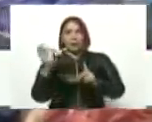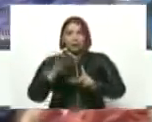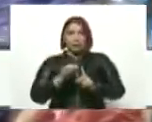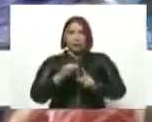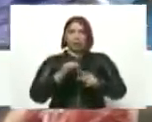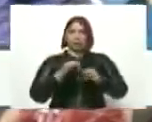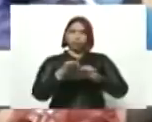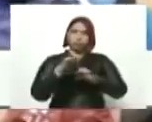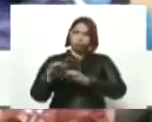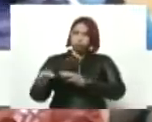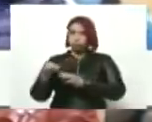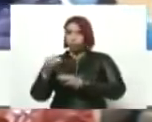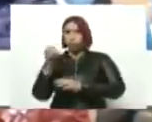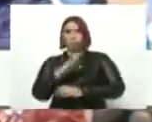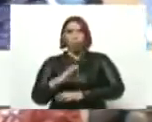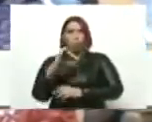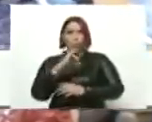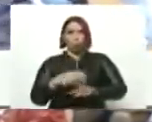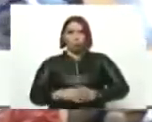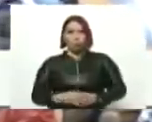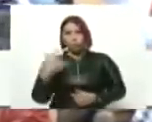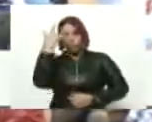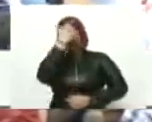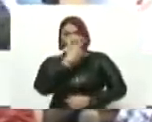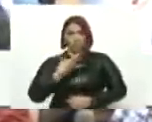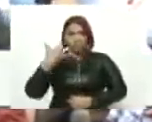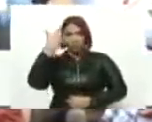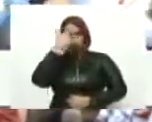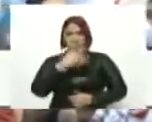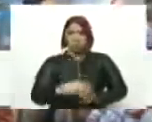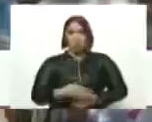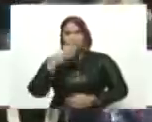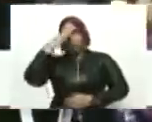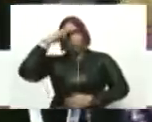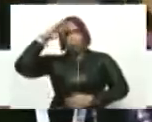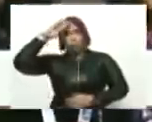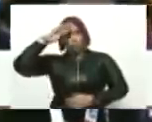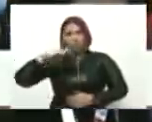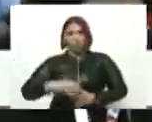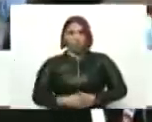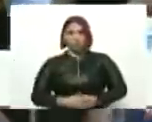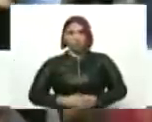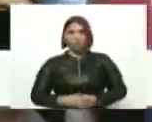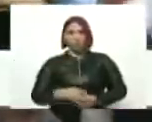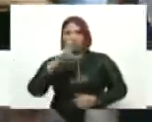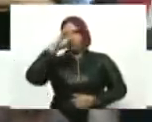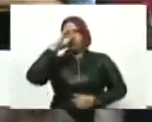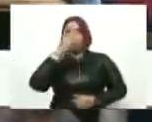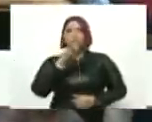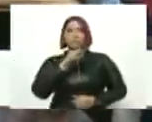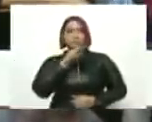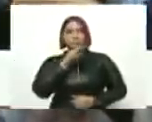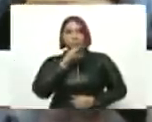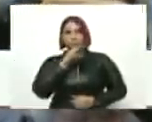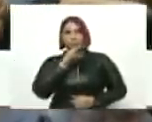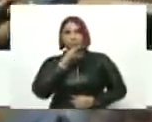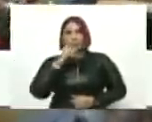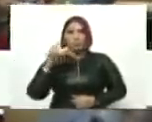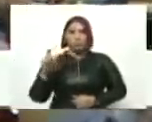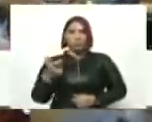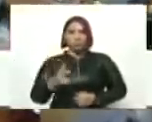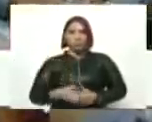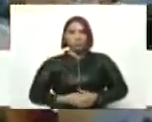Benín, Congo, Sudáfrica, Cuba, República Dominicana,